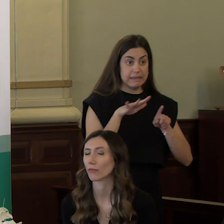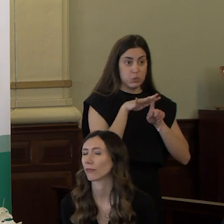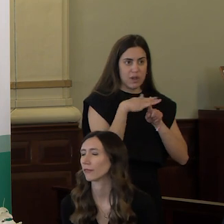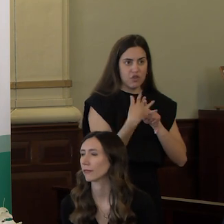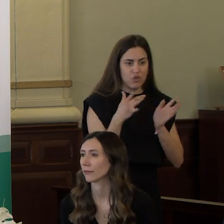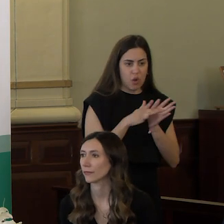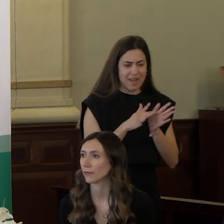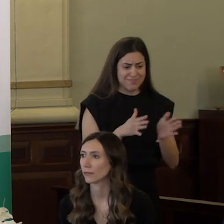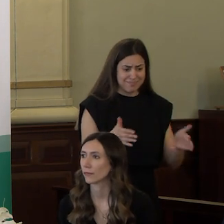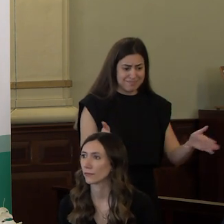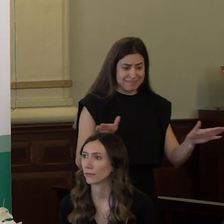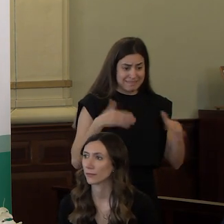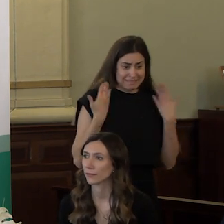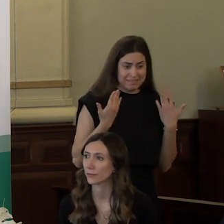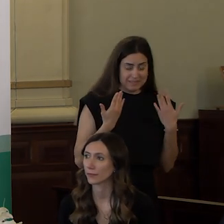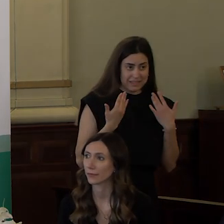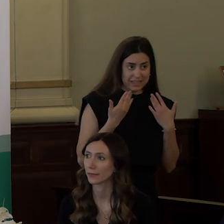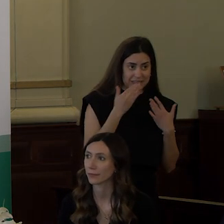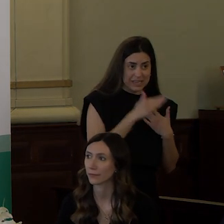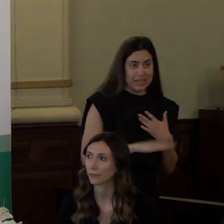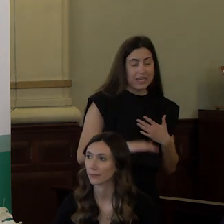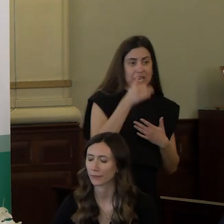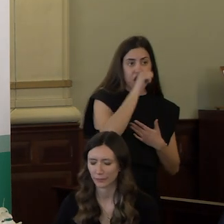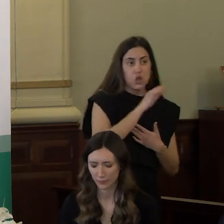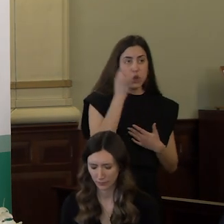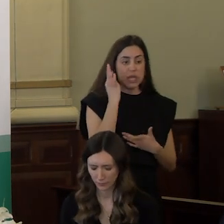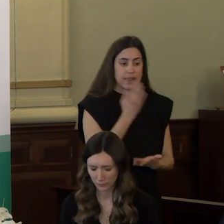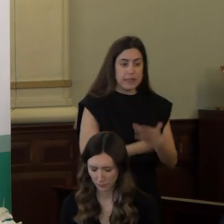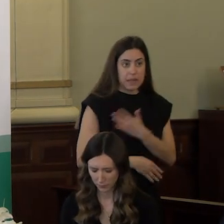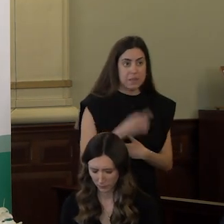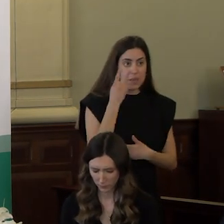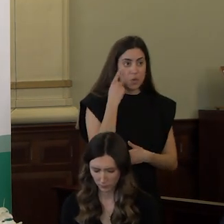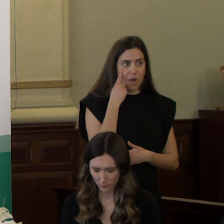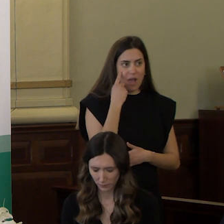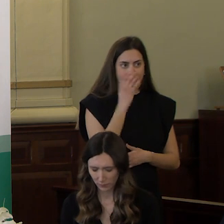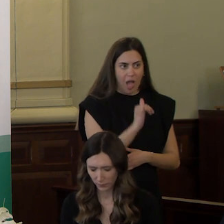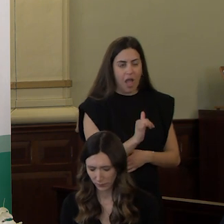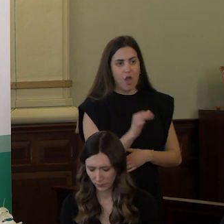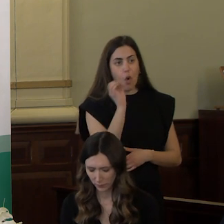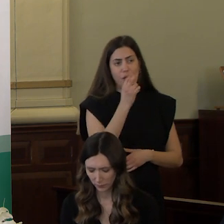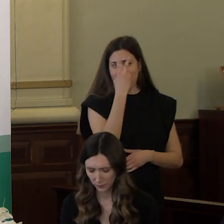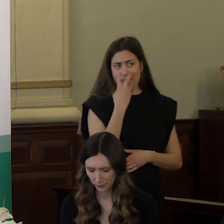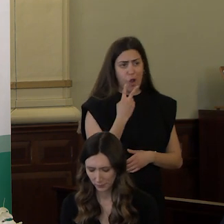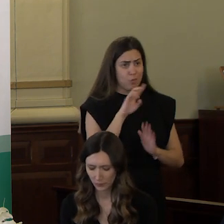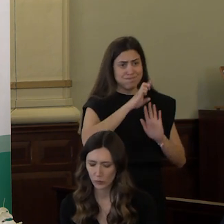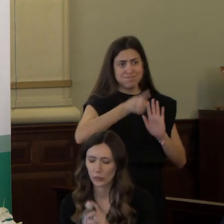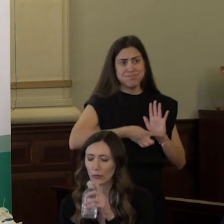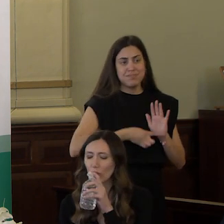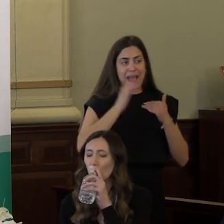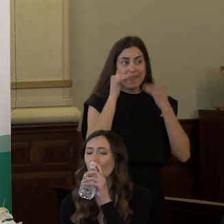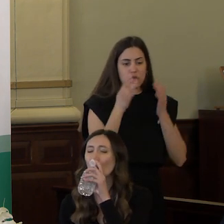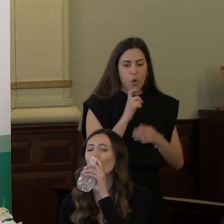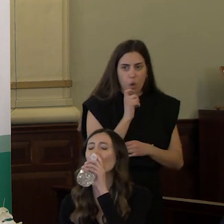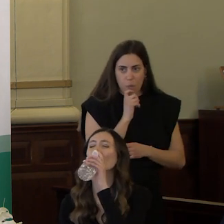de que tienen un niño o una niña con discapacidad visual o ciega, y cómo